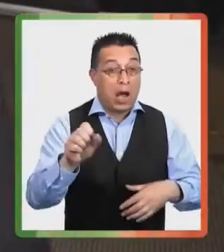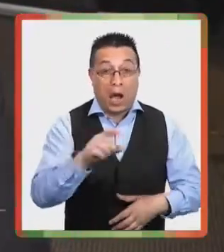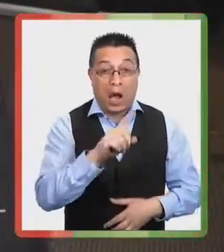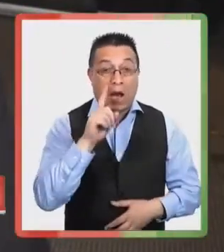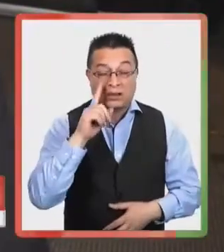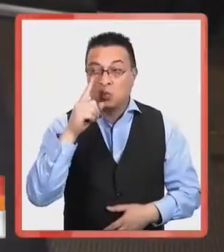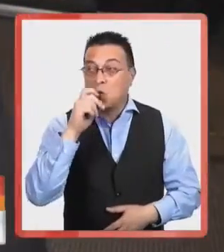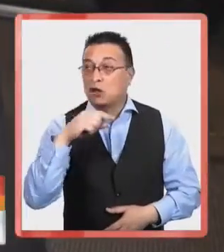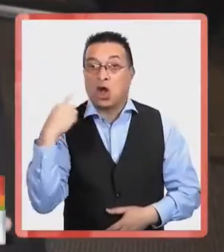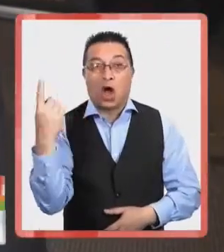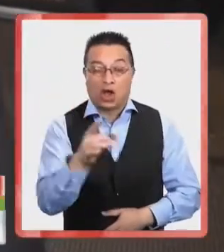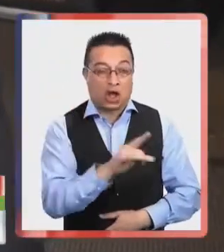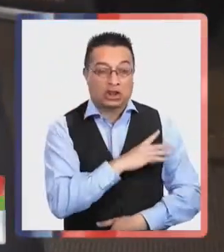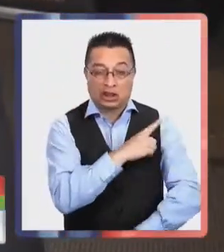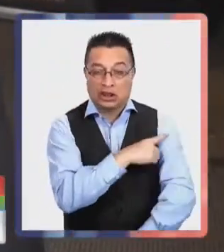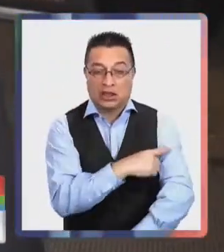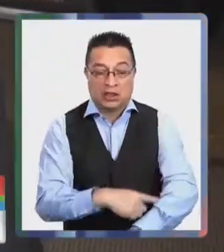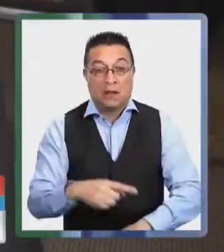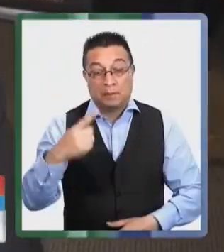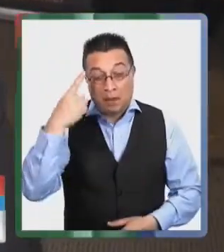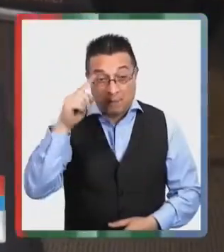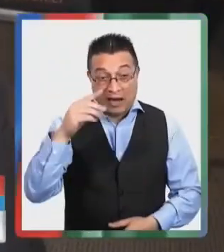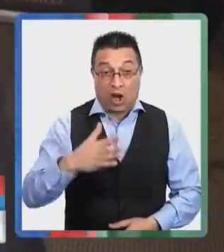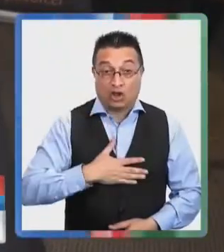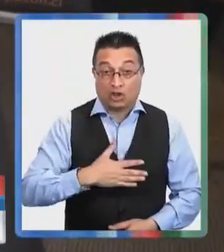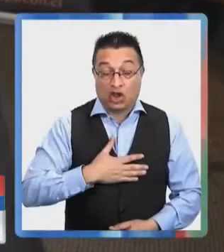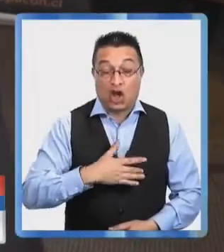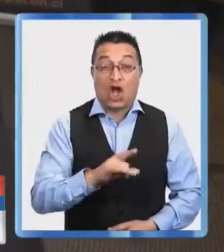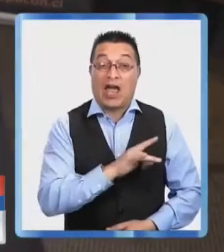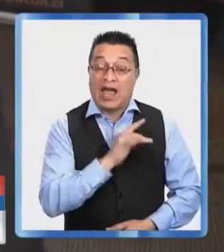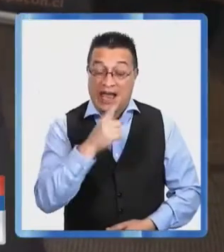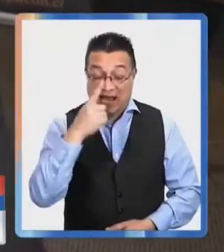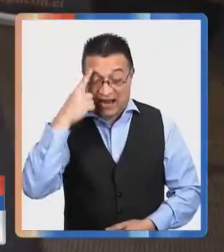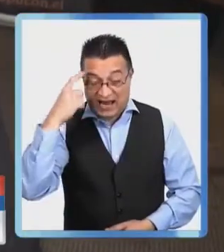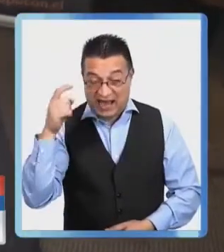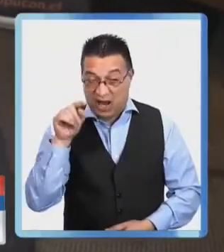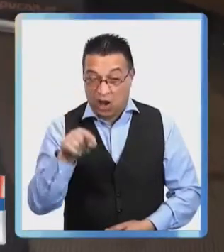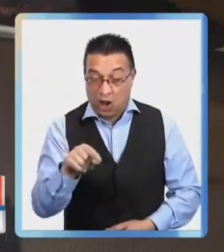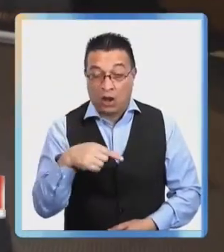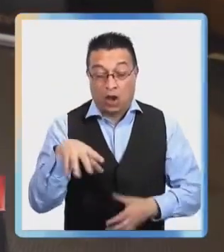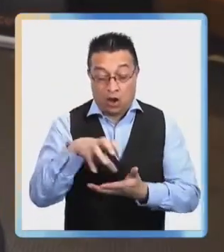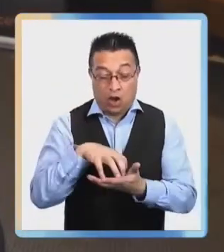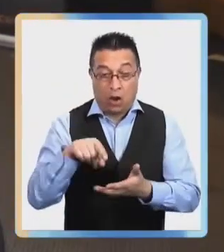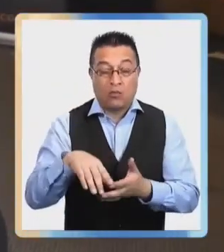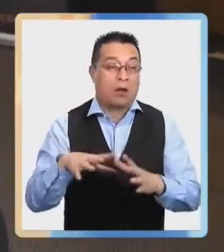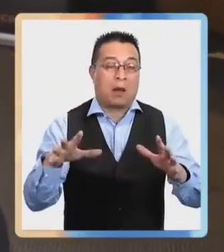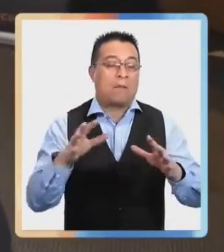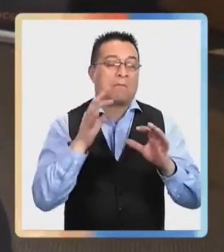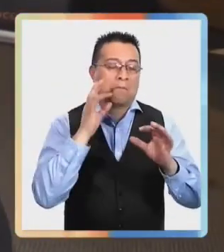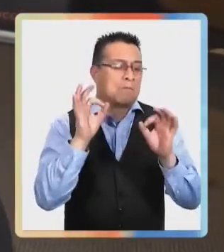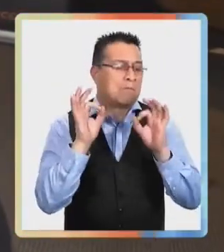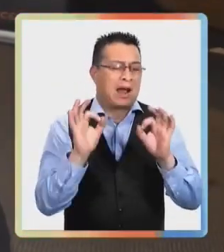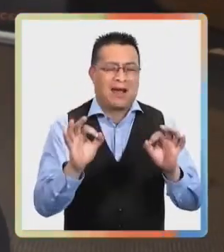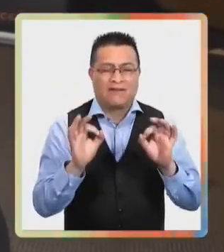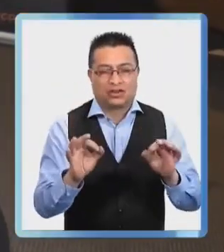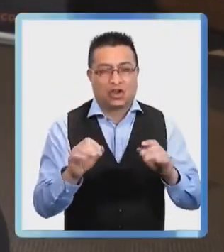cosas, sí, como en todo el país, pero yo creo que por lo menos esta comuna es